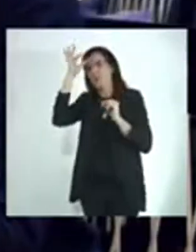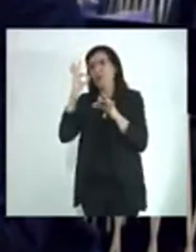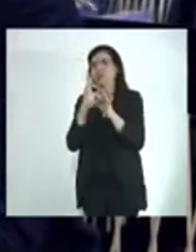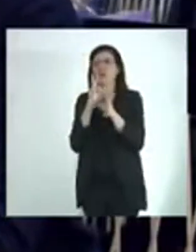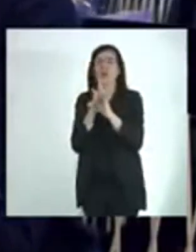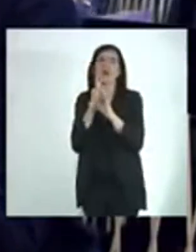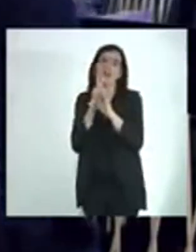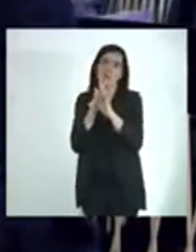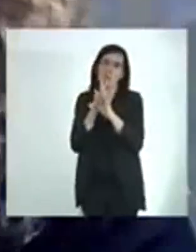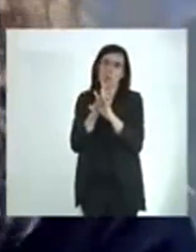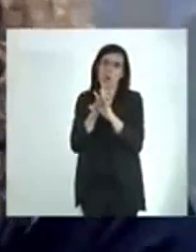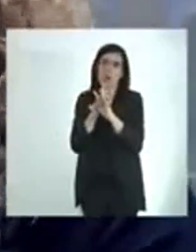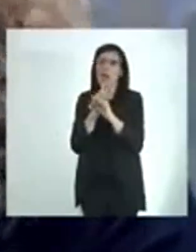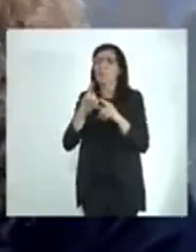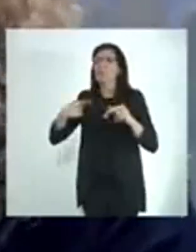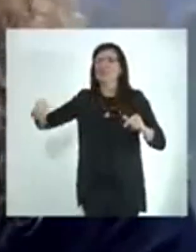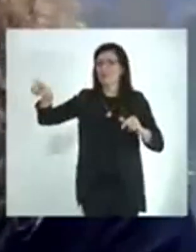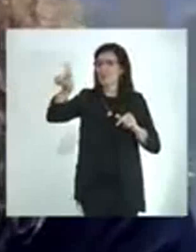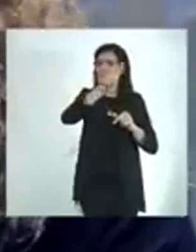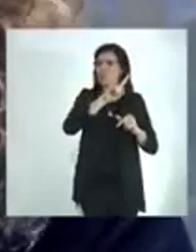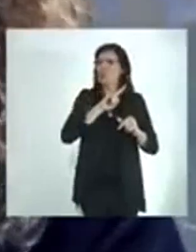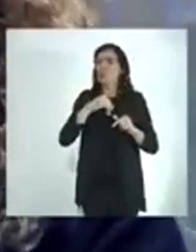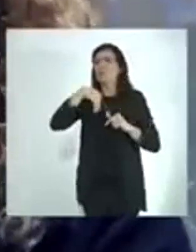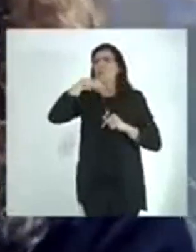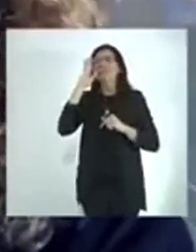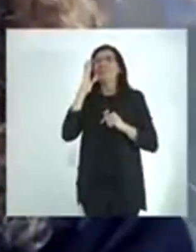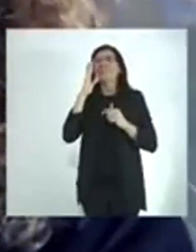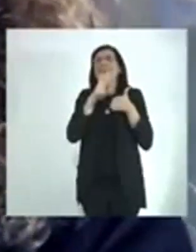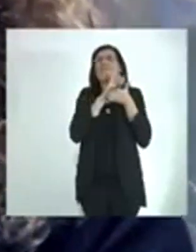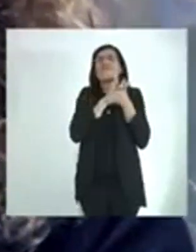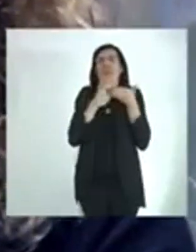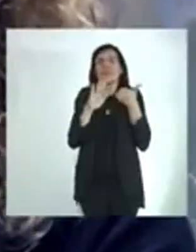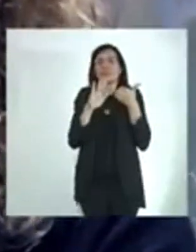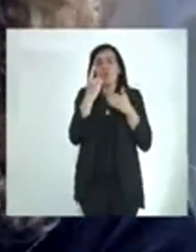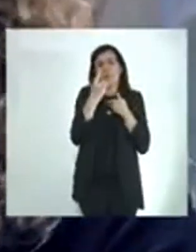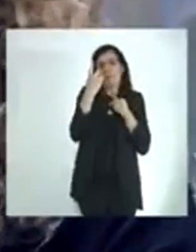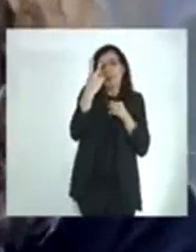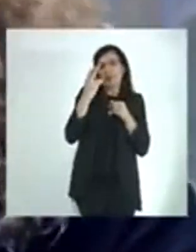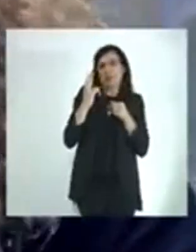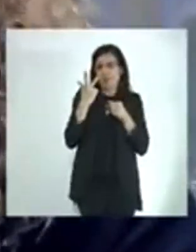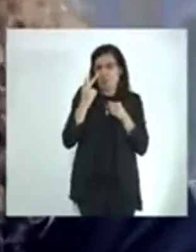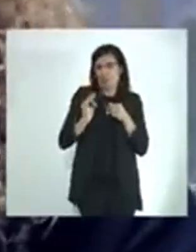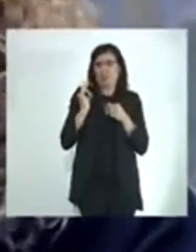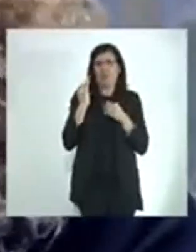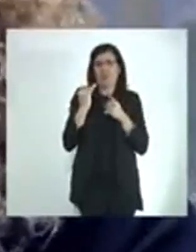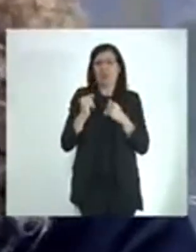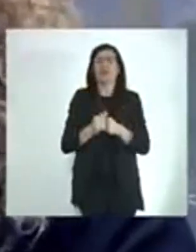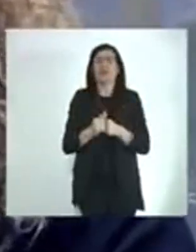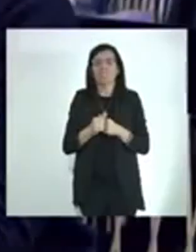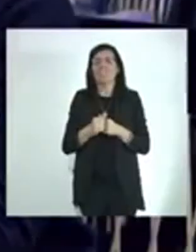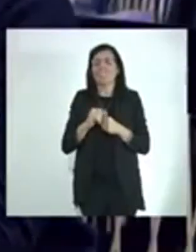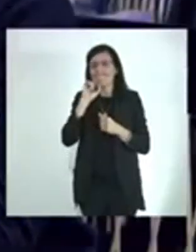los cursos, sobre todo para ciclo básico. Y en el año pasado fuimos